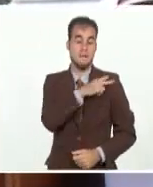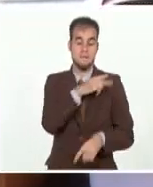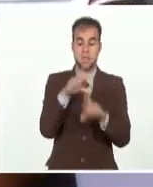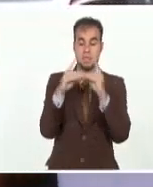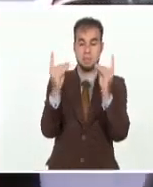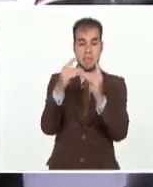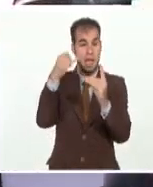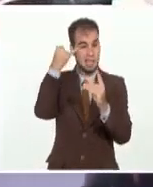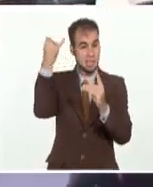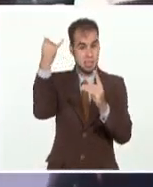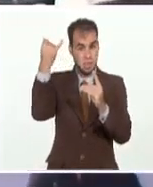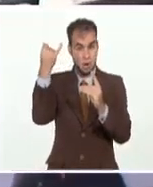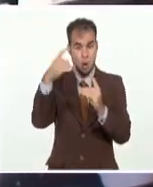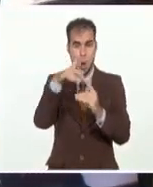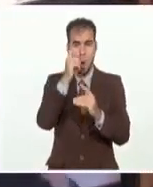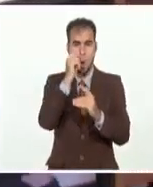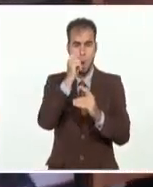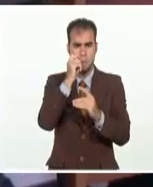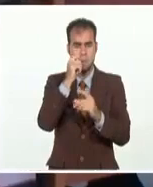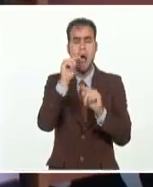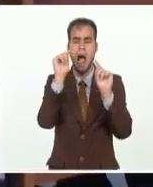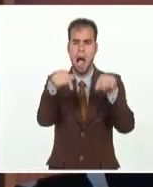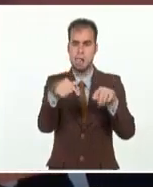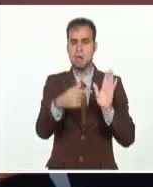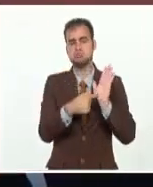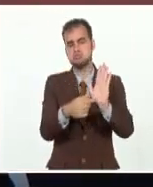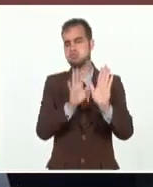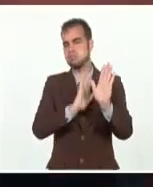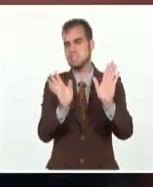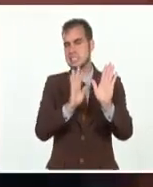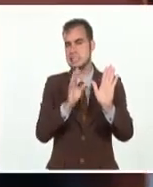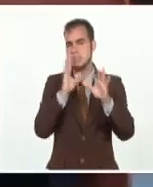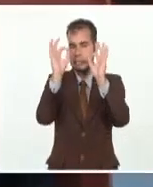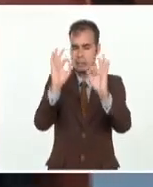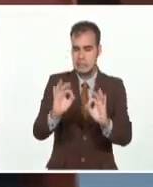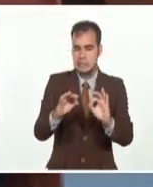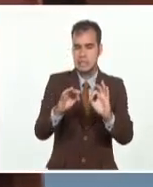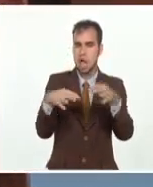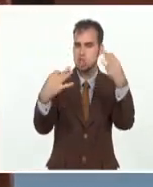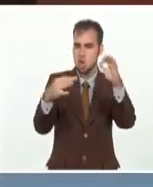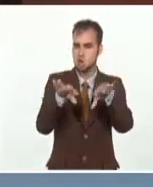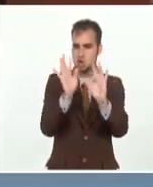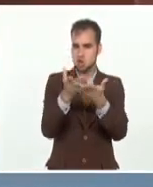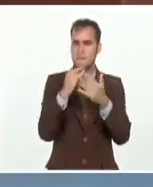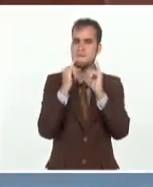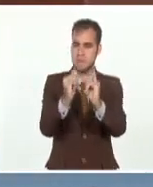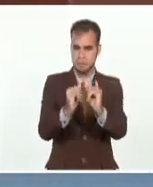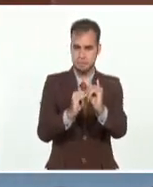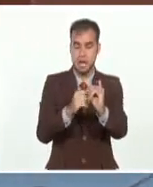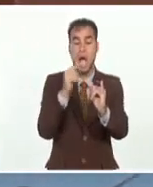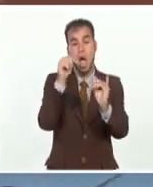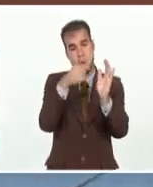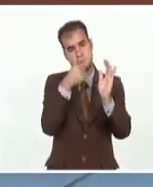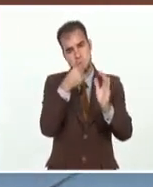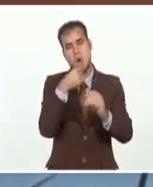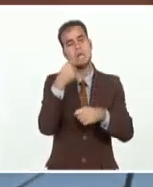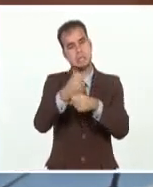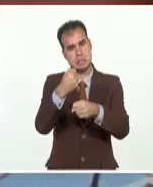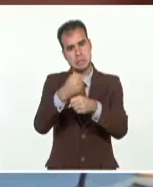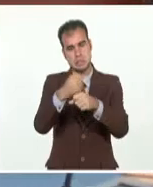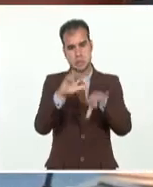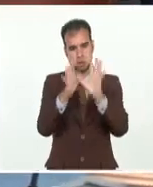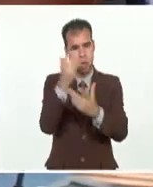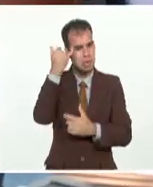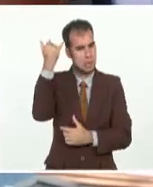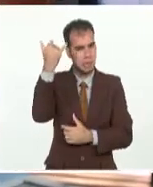Central, Rogelio Polanco Fuentes, presentó los detalles de ese importante documento que contribuirá al trabajo político ideológico y al debate